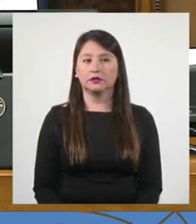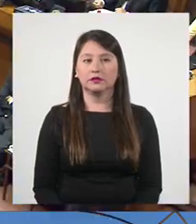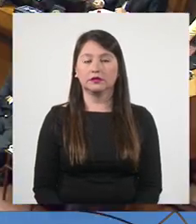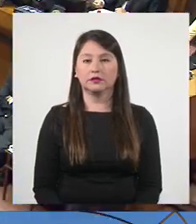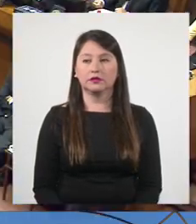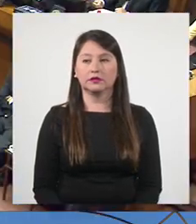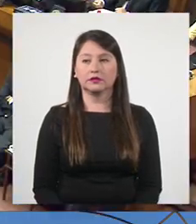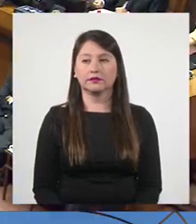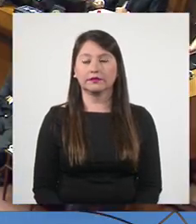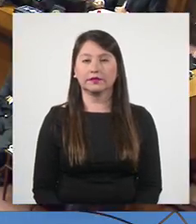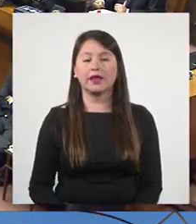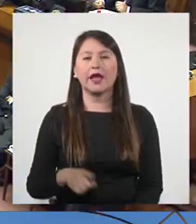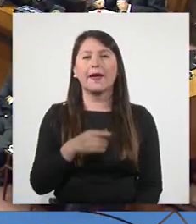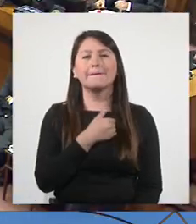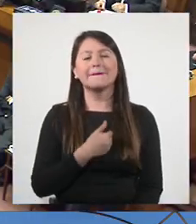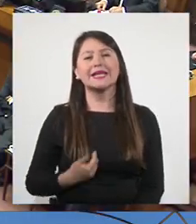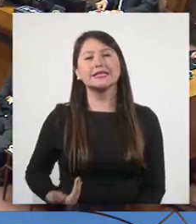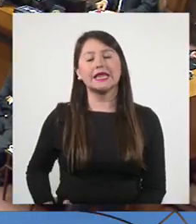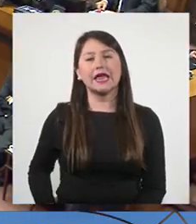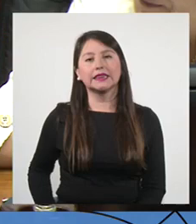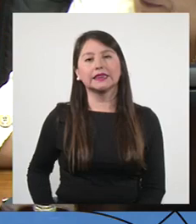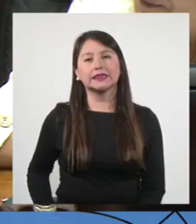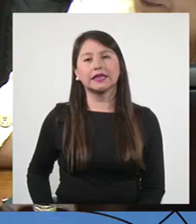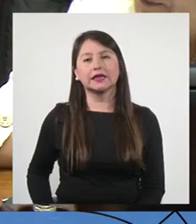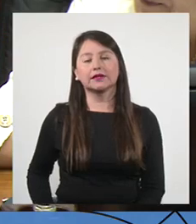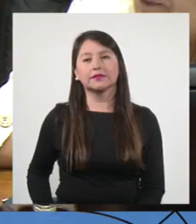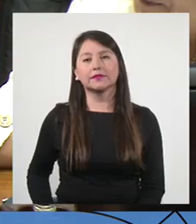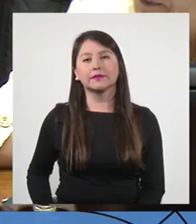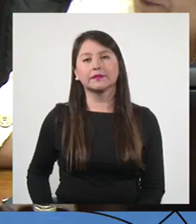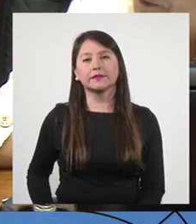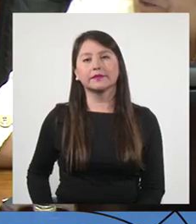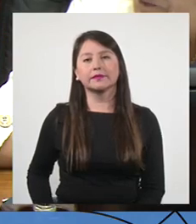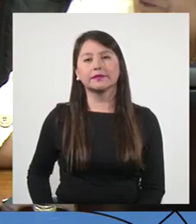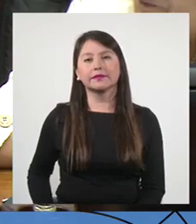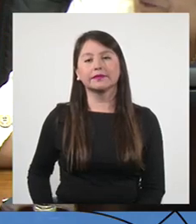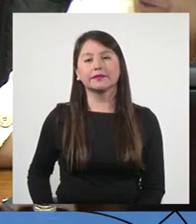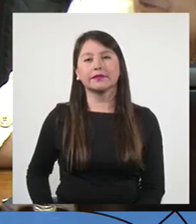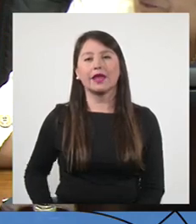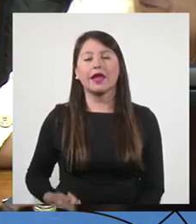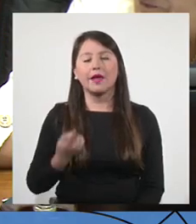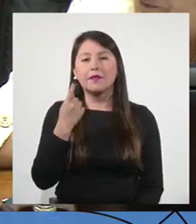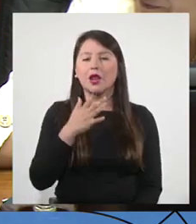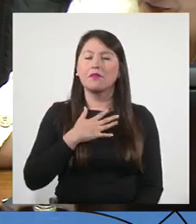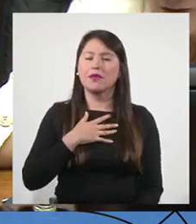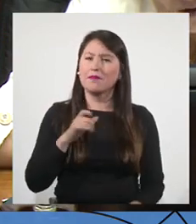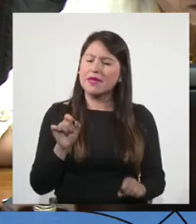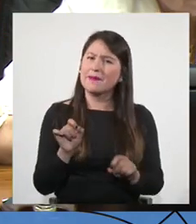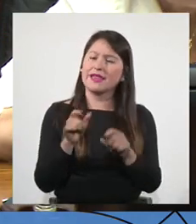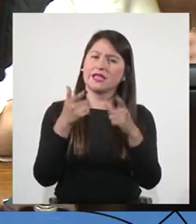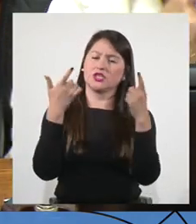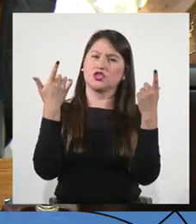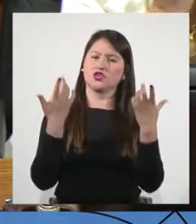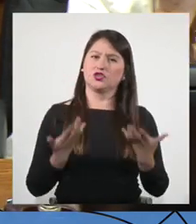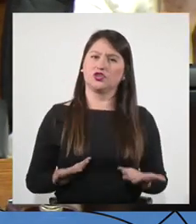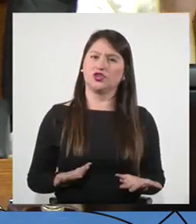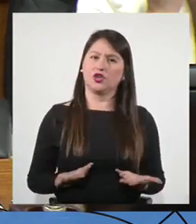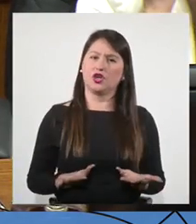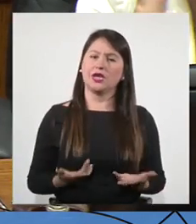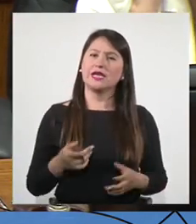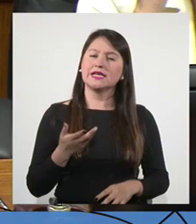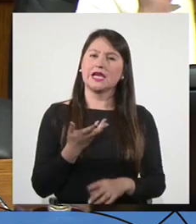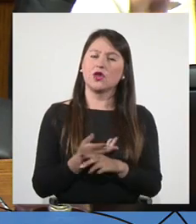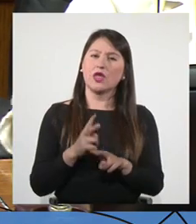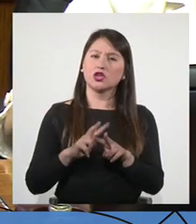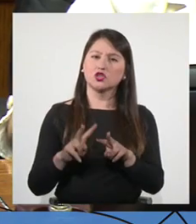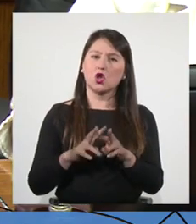Sí, presidente, yo sé que quizás es un tema menor, pero me llama la atención si solucionaron